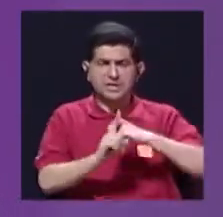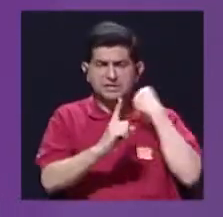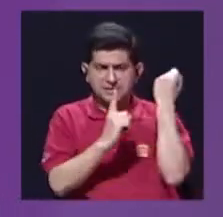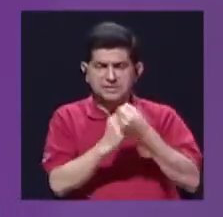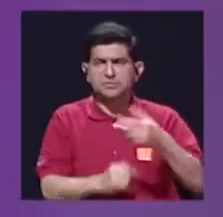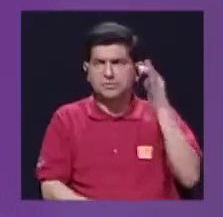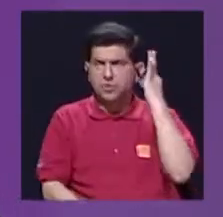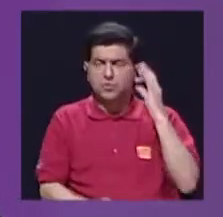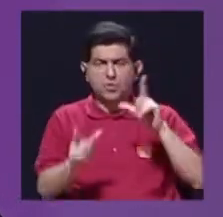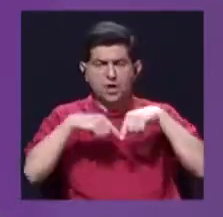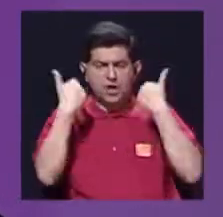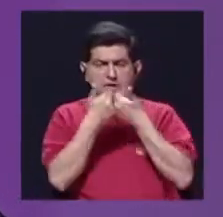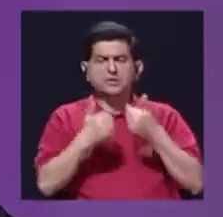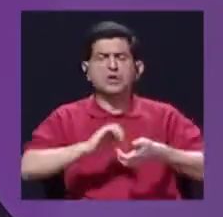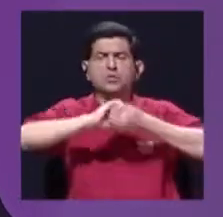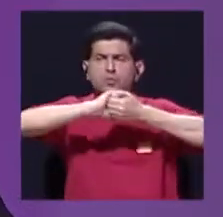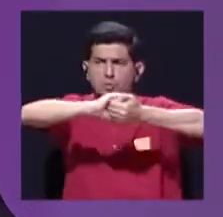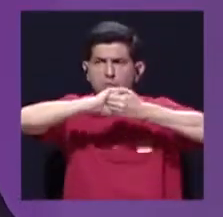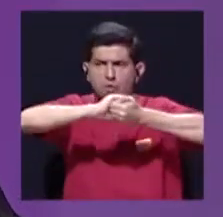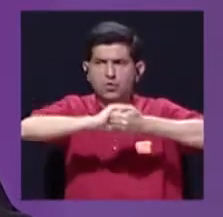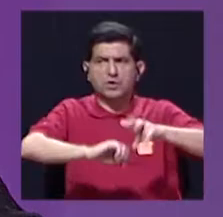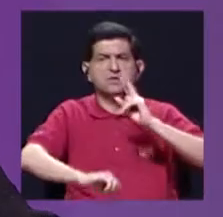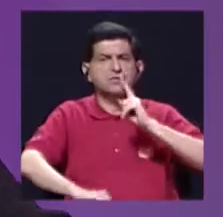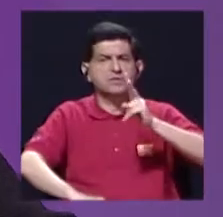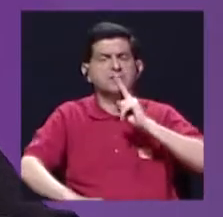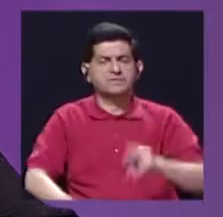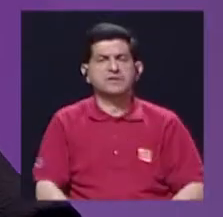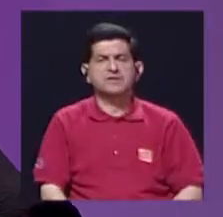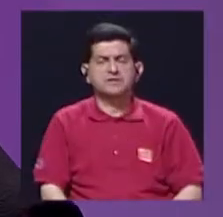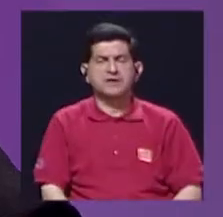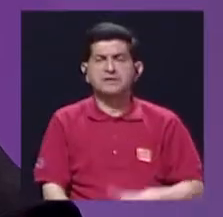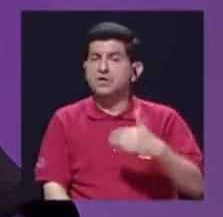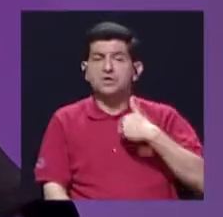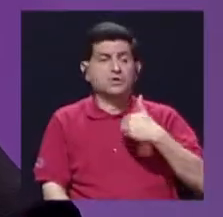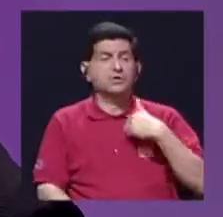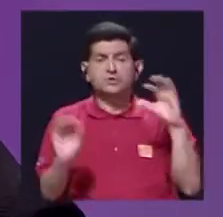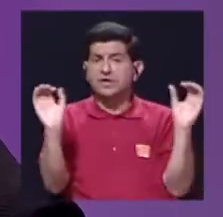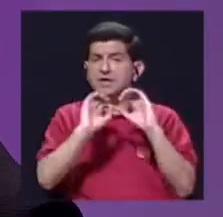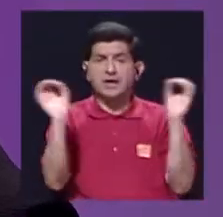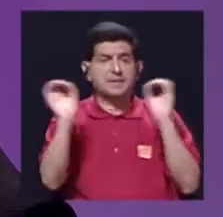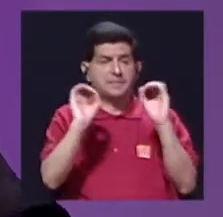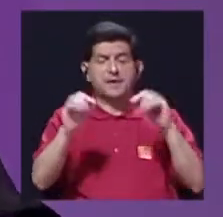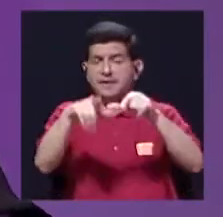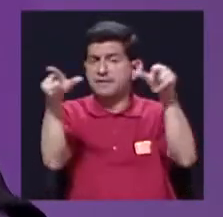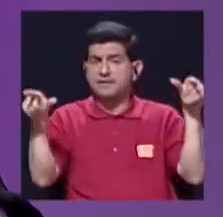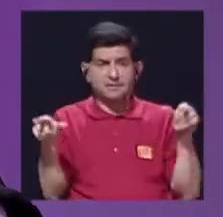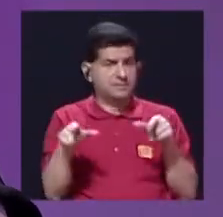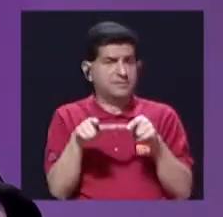las mujeres del movimiento cooperativo. Realmente no queda en ninguna otra parte